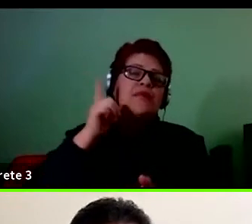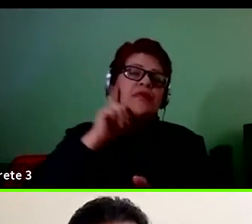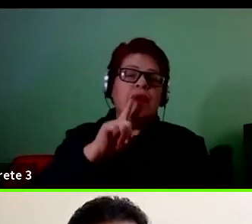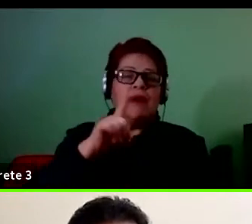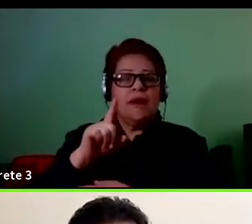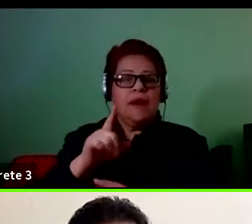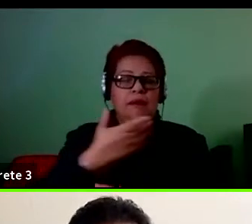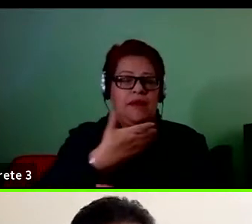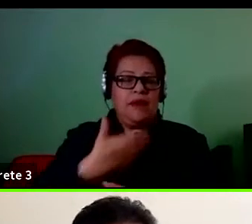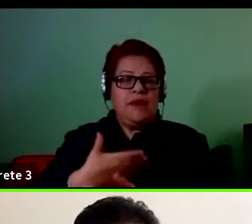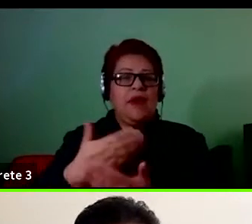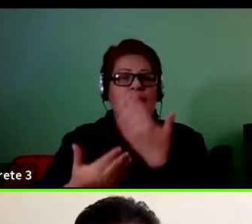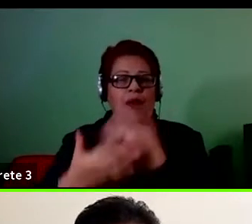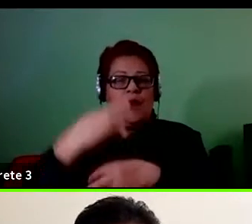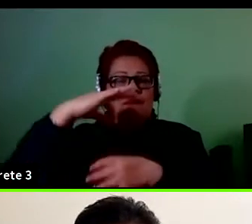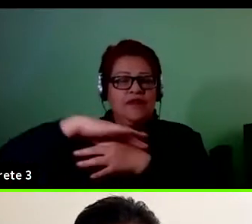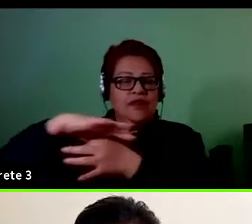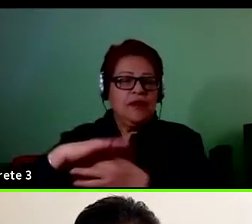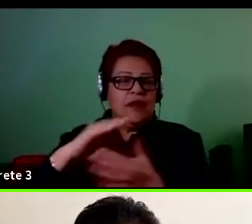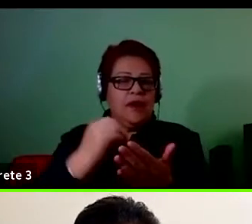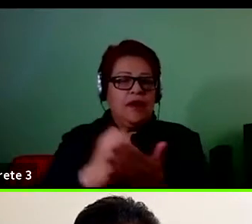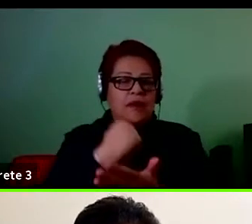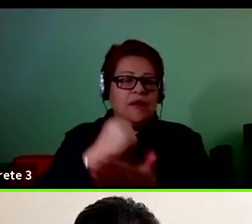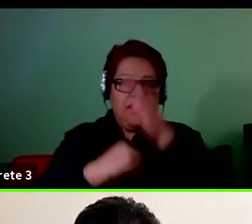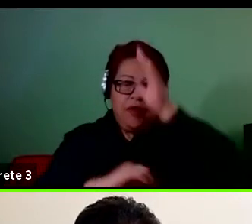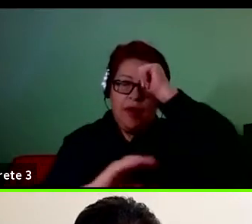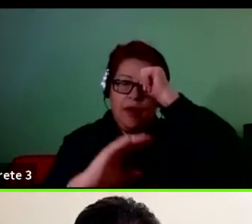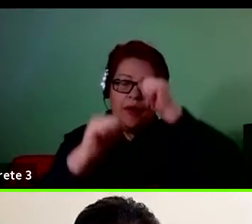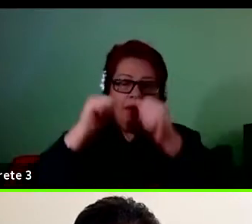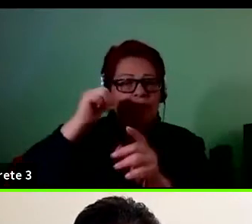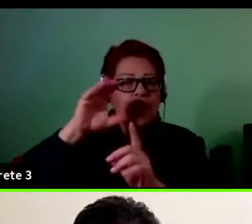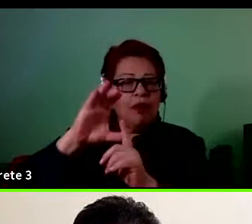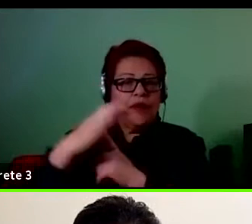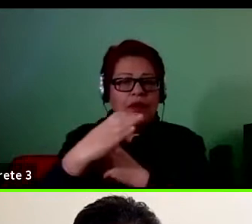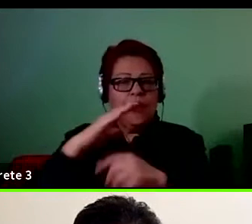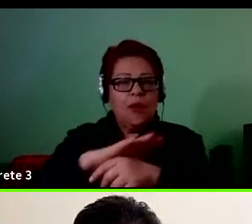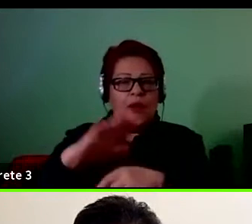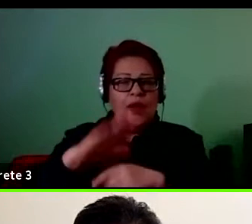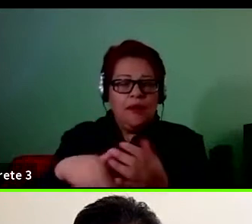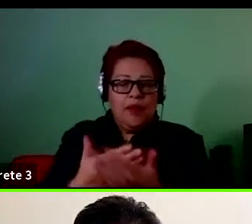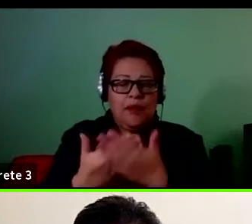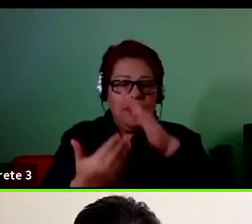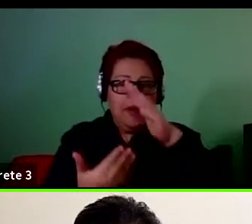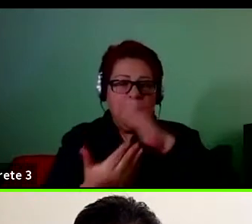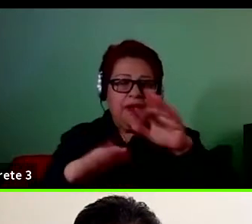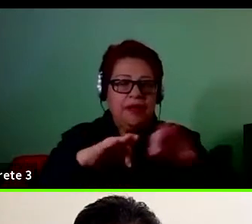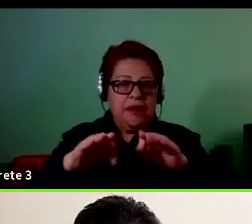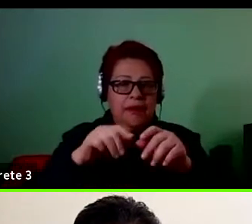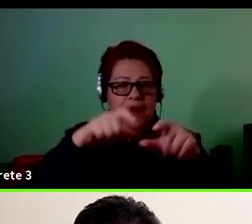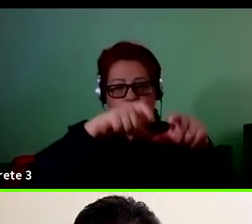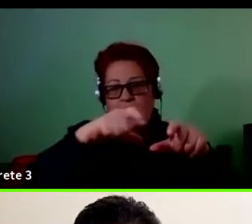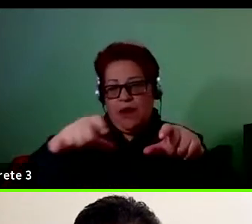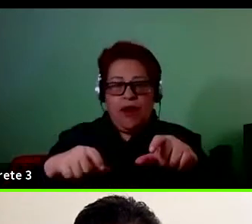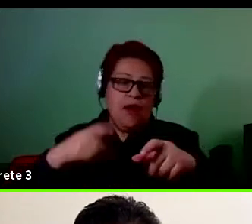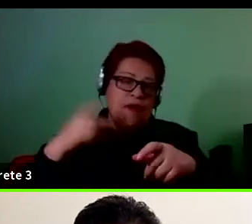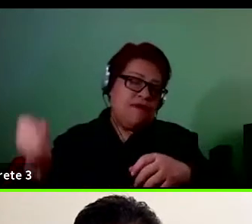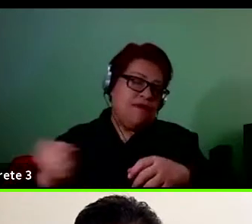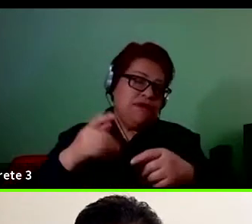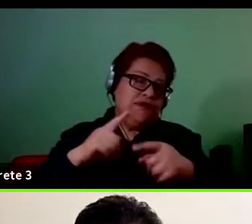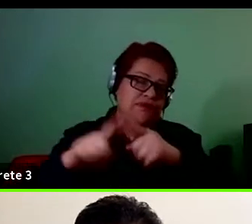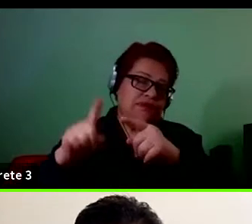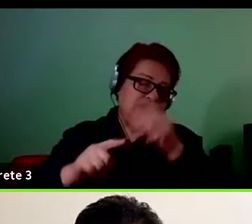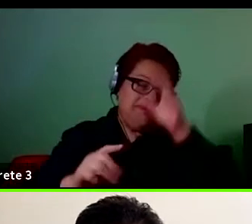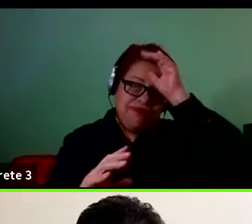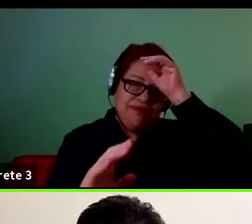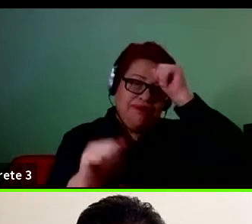la presidencia, se somete a votación la aprobación del acuerdo de la comisión por el que se propone realizar mesas de trabajo, consultas y foros y demás actividades